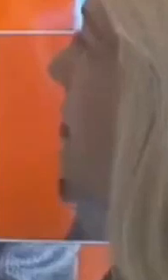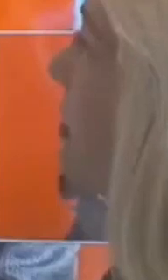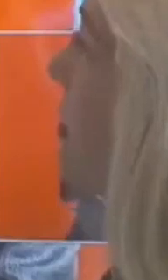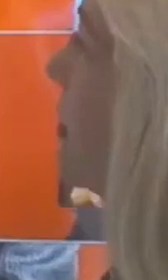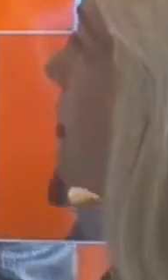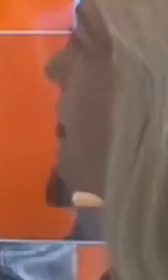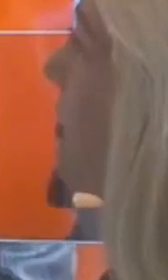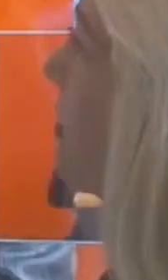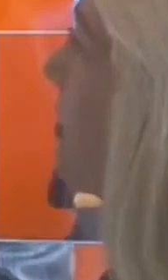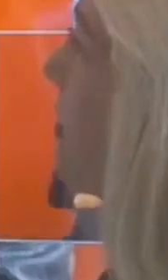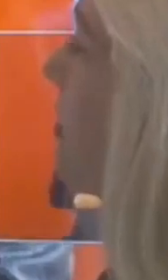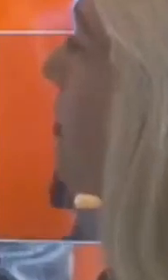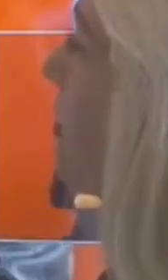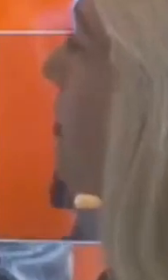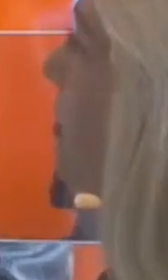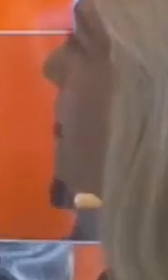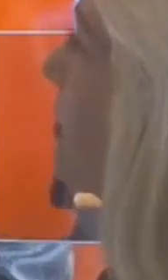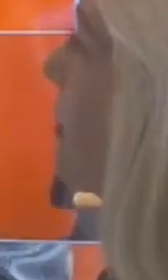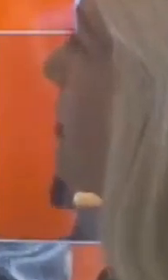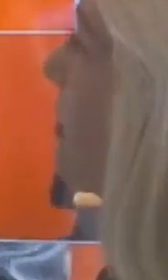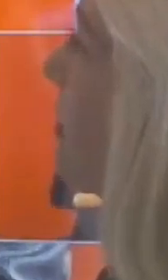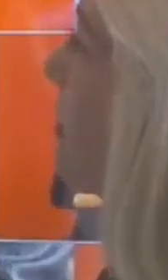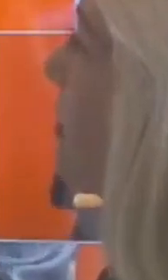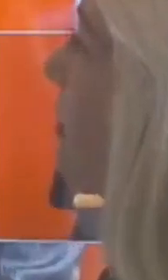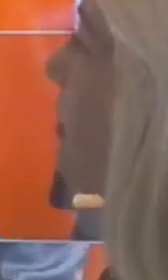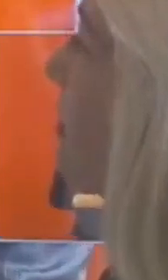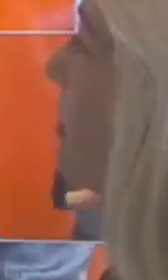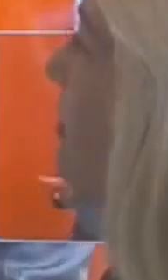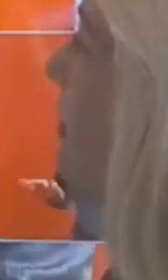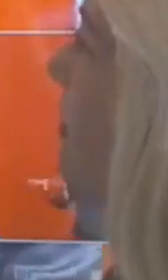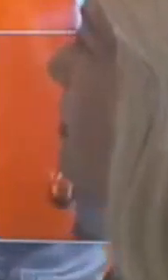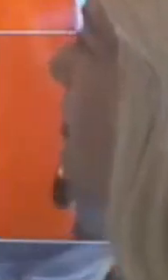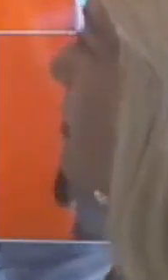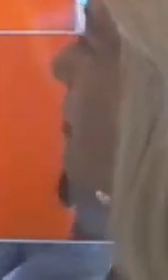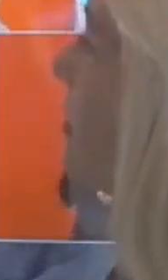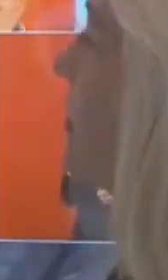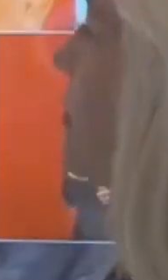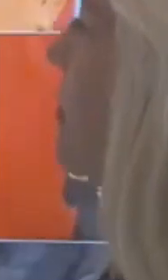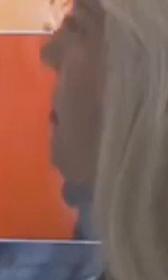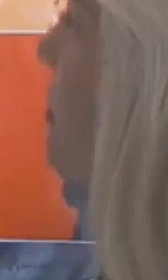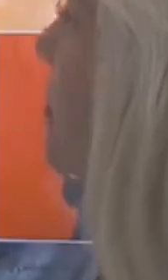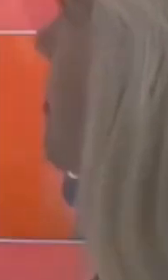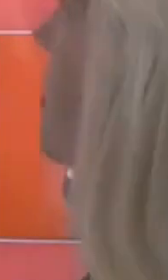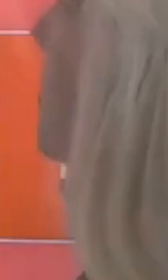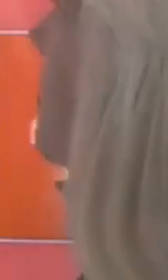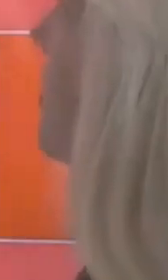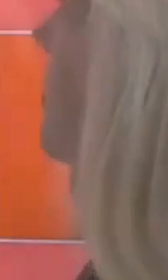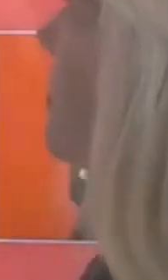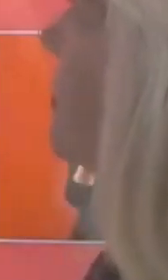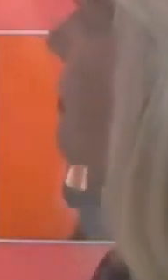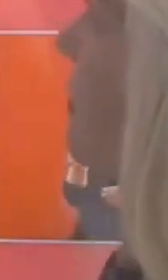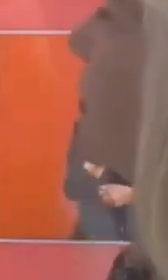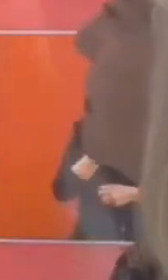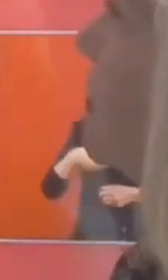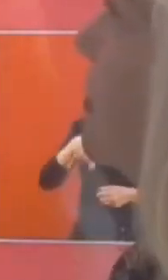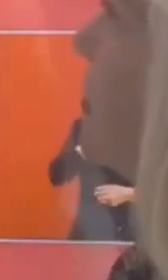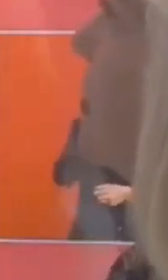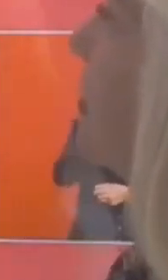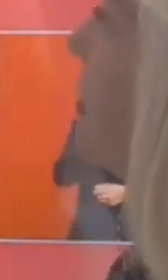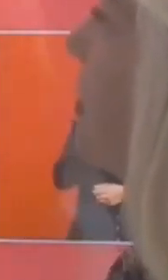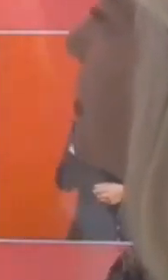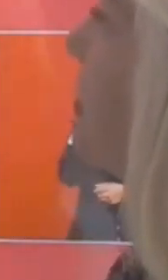También es algo que tiene que verse como un problema que se